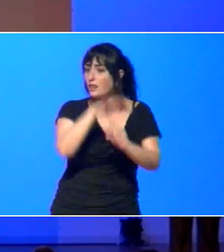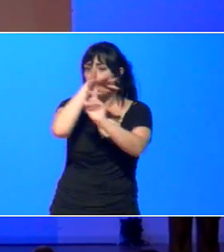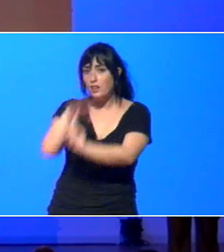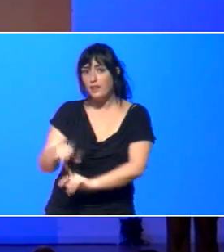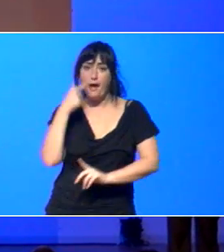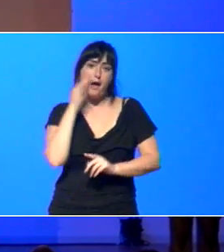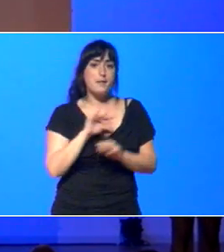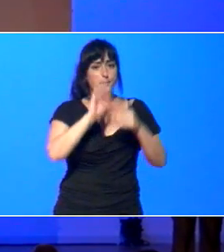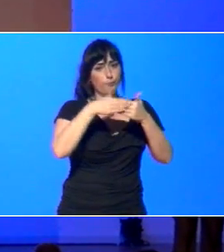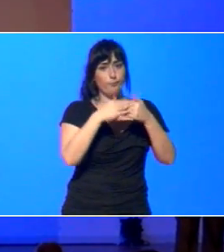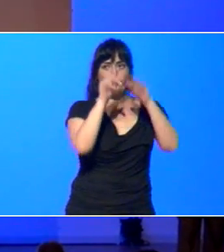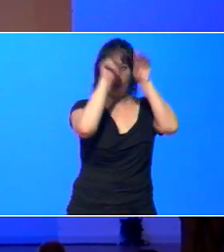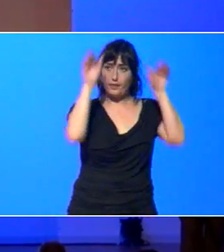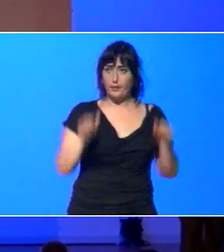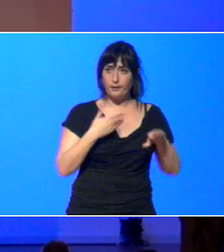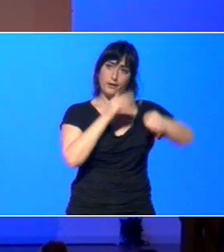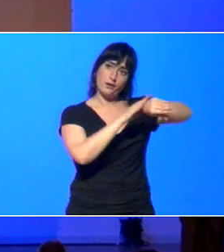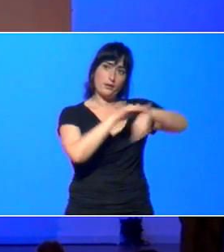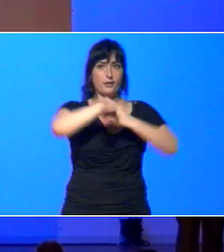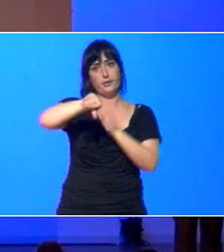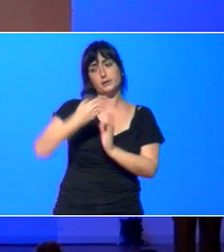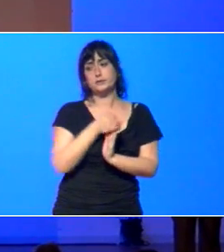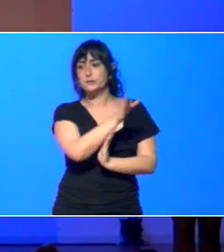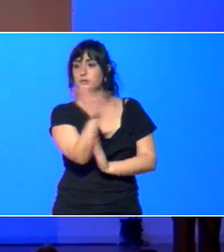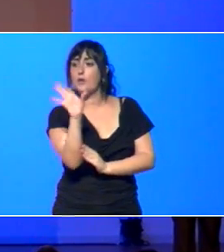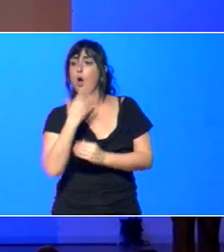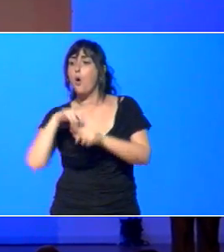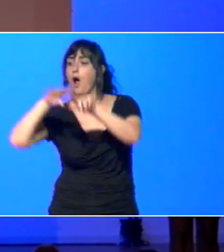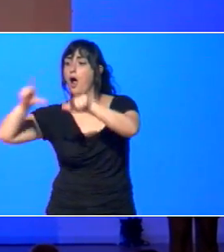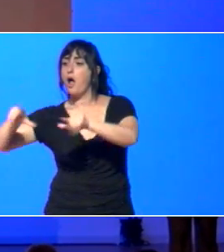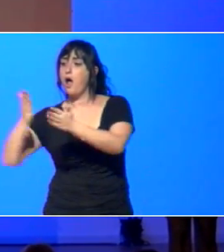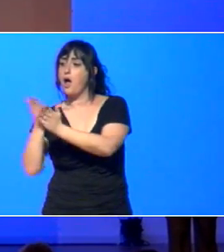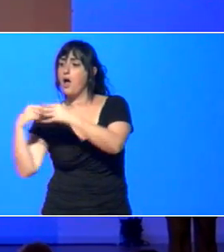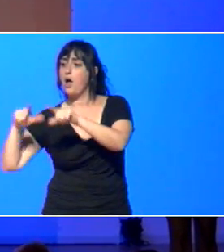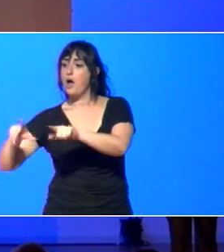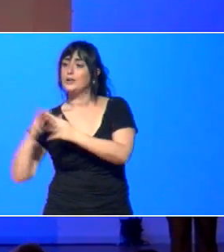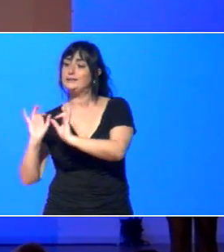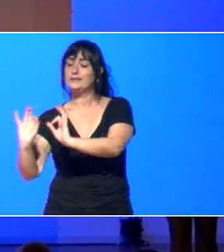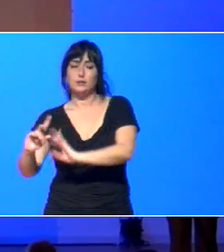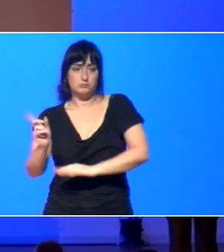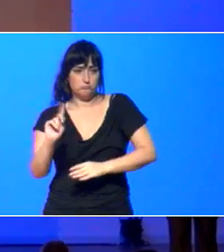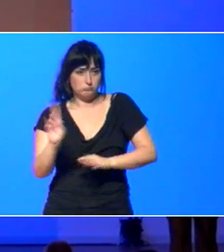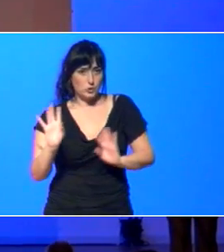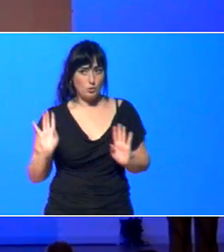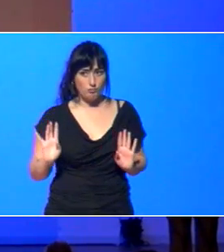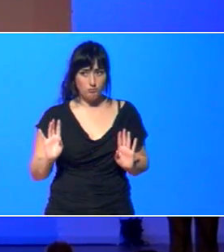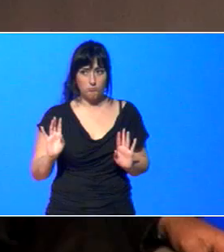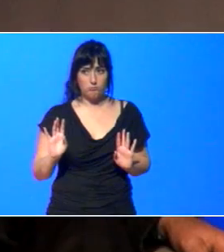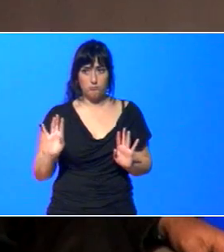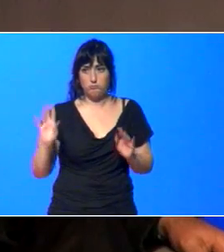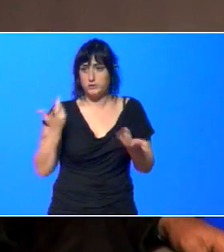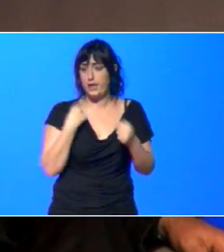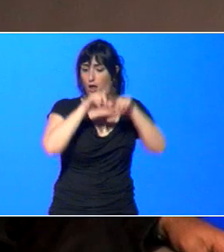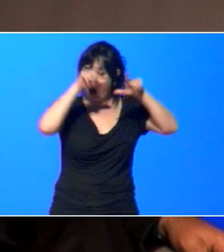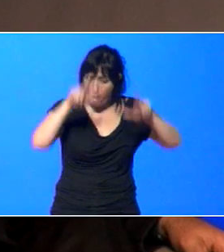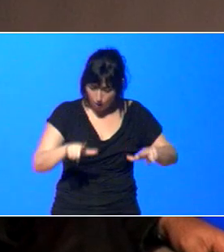puerta a la derecha, a la izquierda o al aula específica que hay al fondo. No, hombre, que repensemos el aula para que